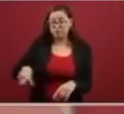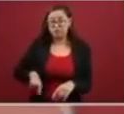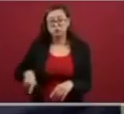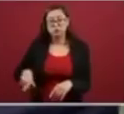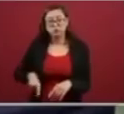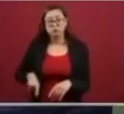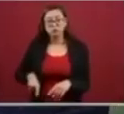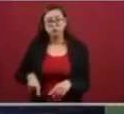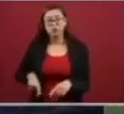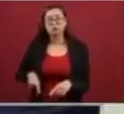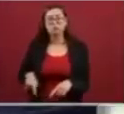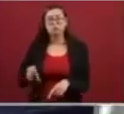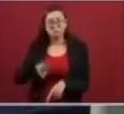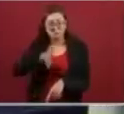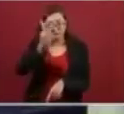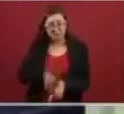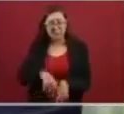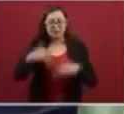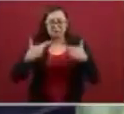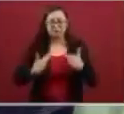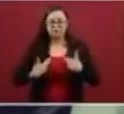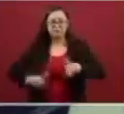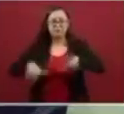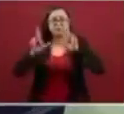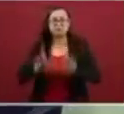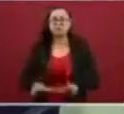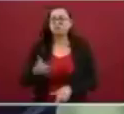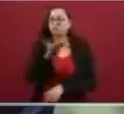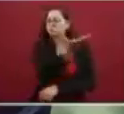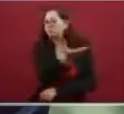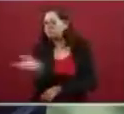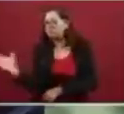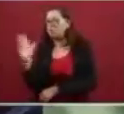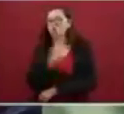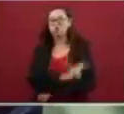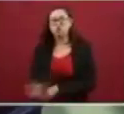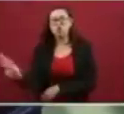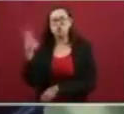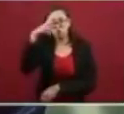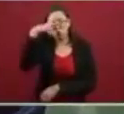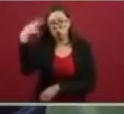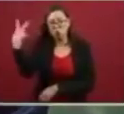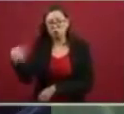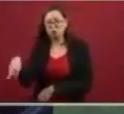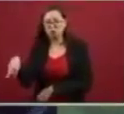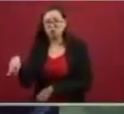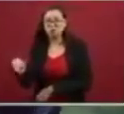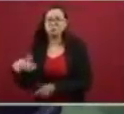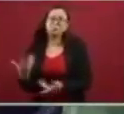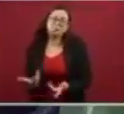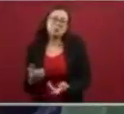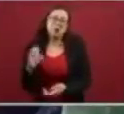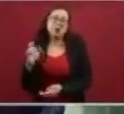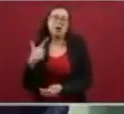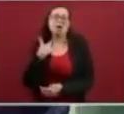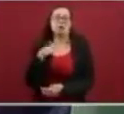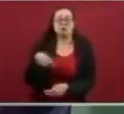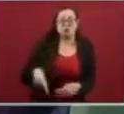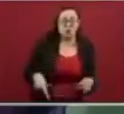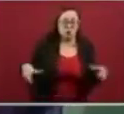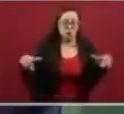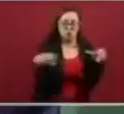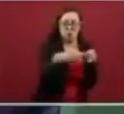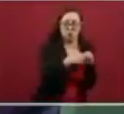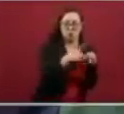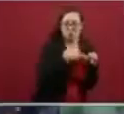el gobierno represente a todos los mexicanos, no solo a una facción o a